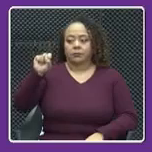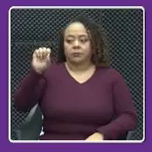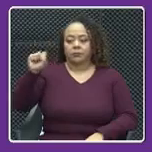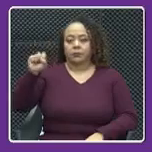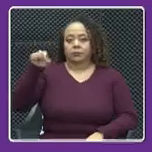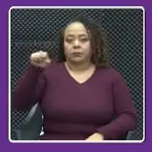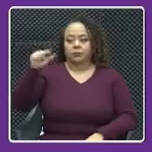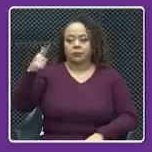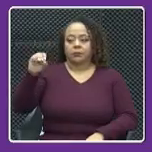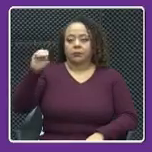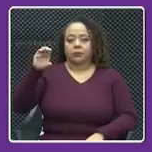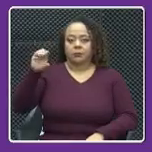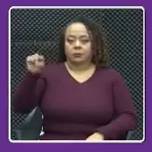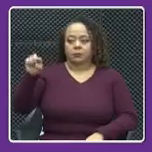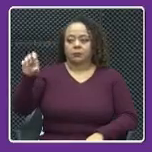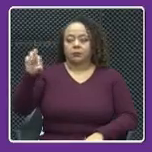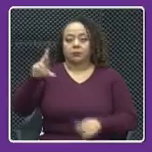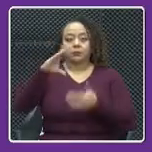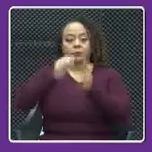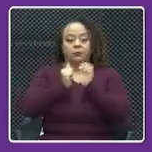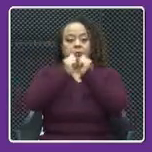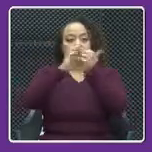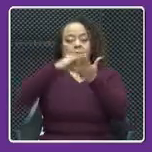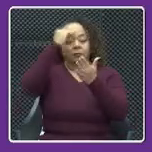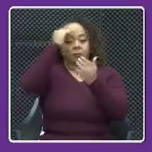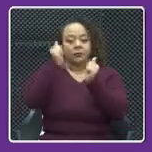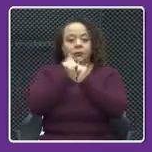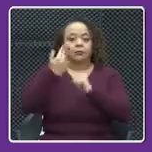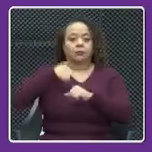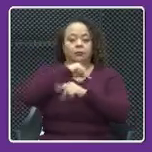notificaciones@mtss.gov.cr. Acompáñenos, aprenda con nosotros sobre la